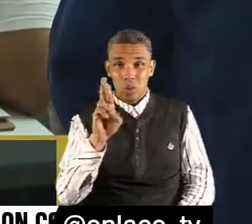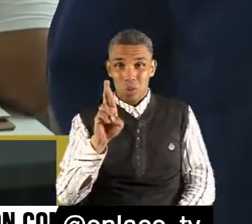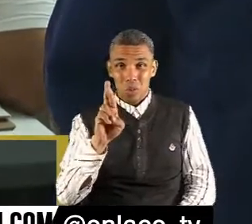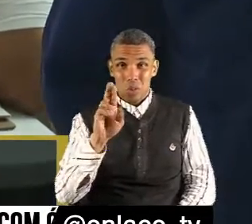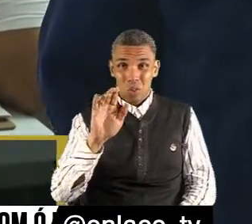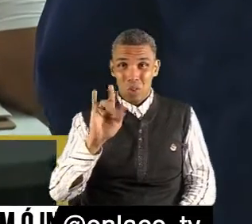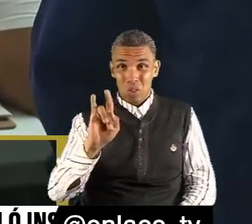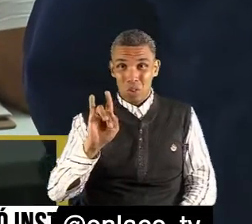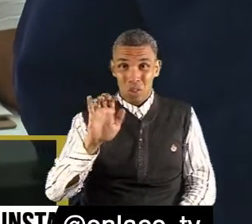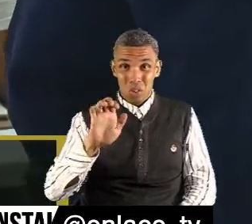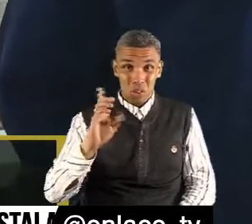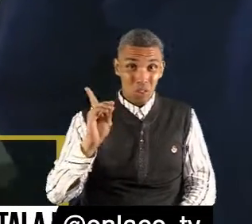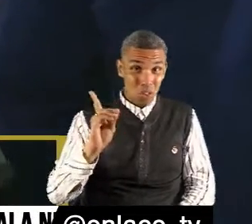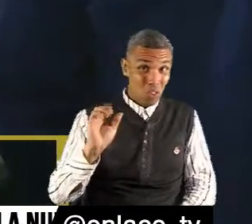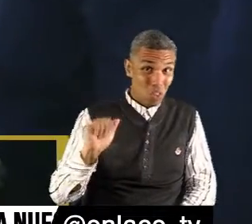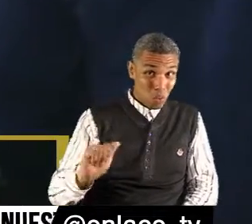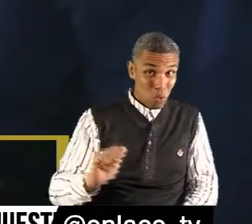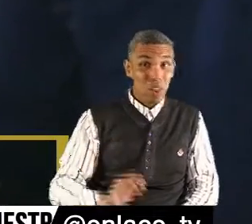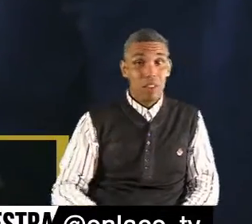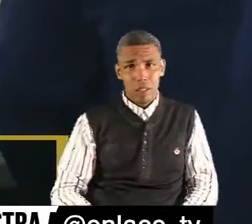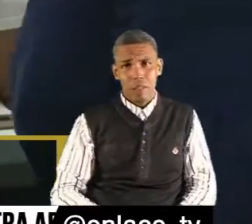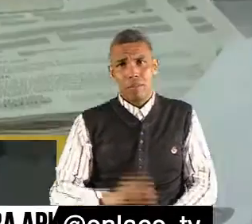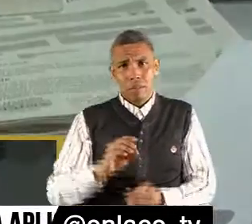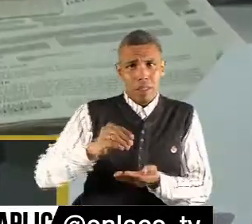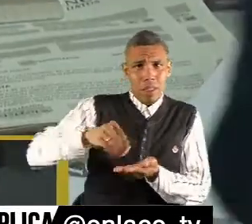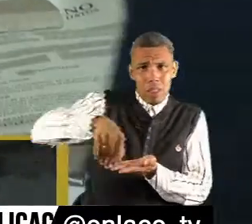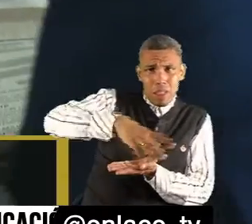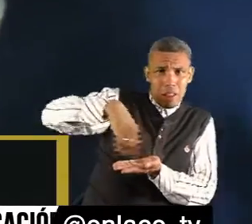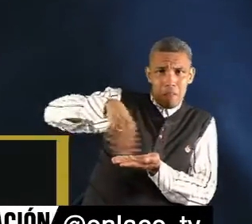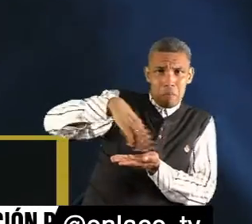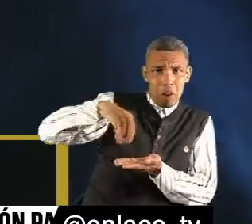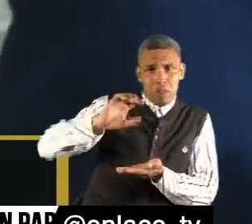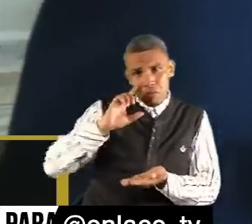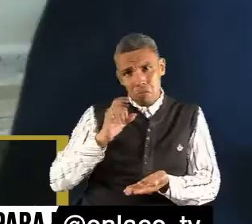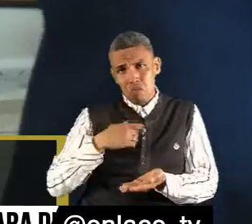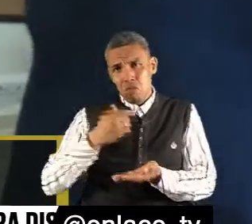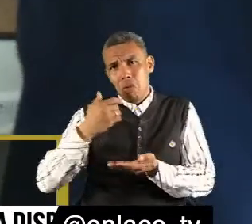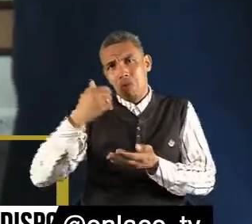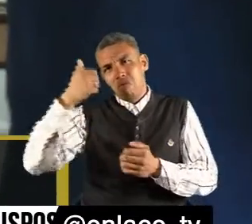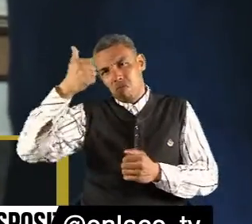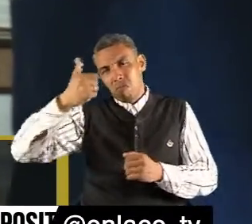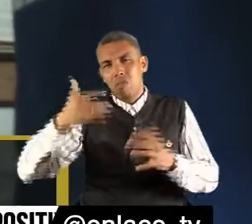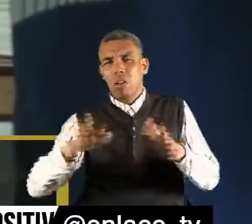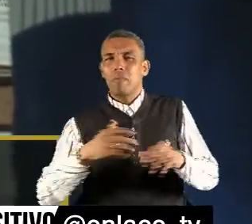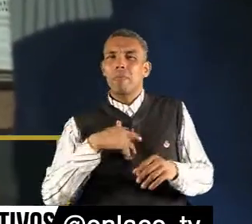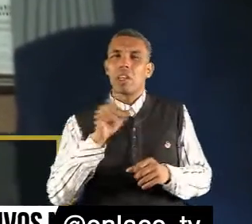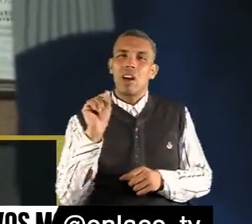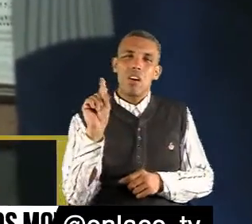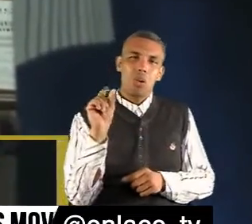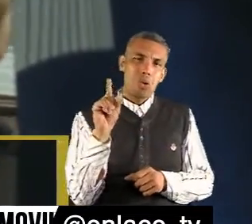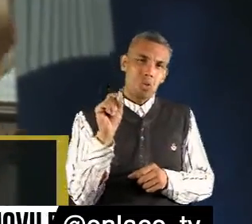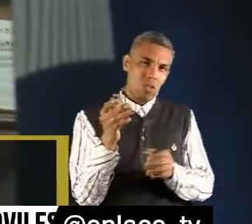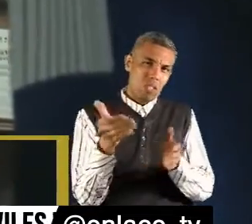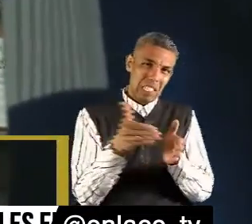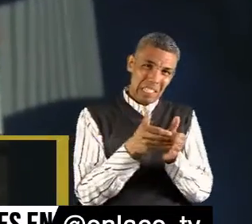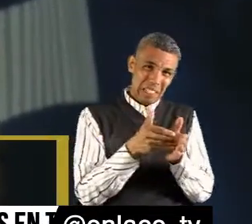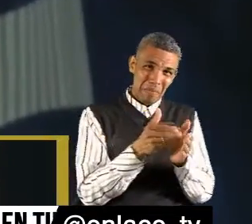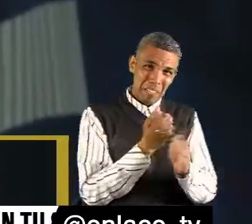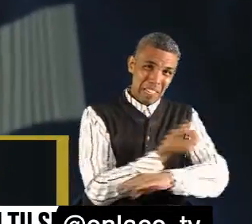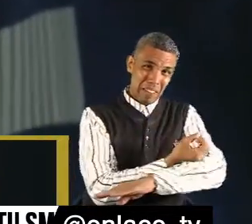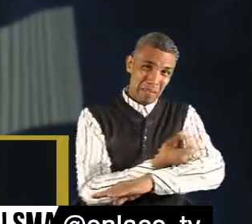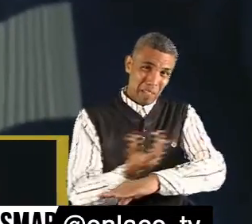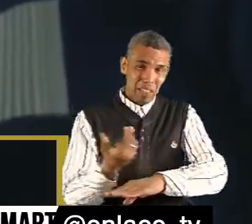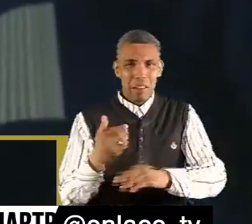él encabezaba en el departamento. En lo virtual, la lista de Juan Carlos sacó 11.697 votos virtuales,